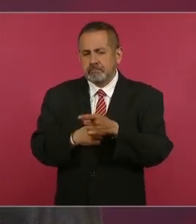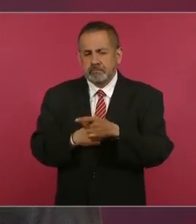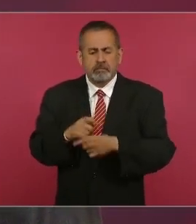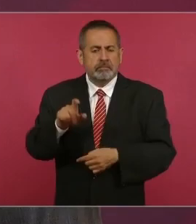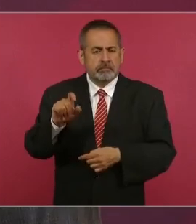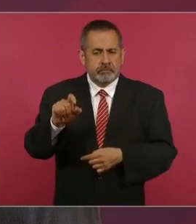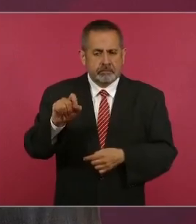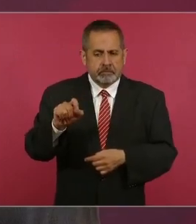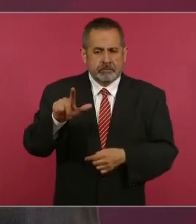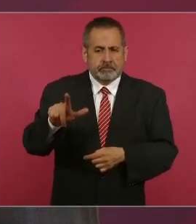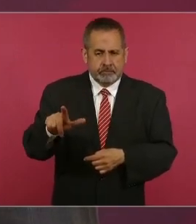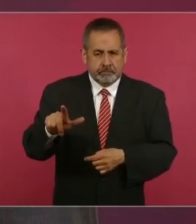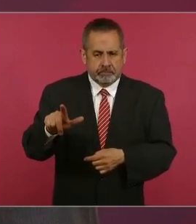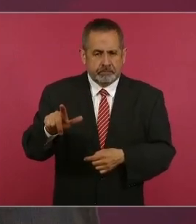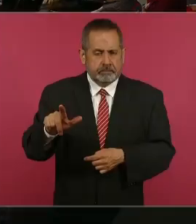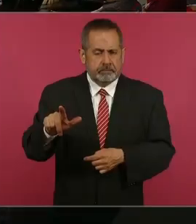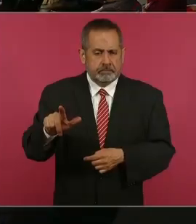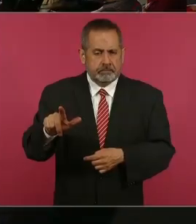27.